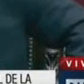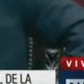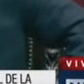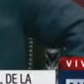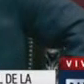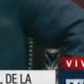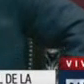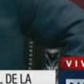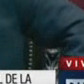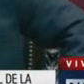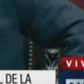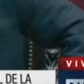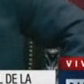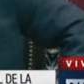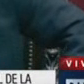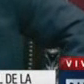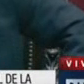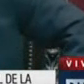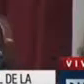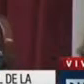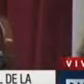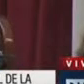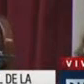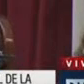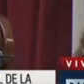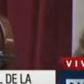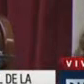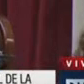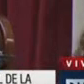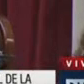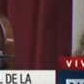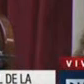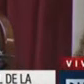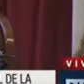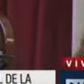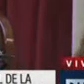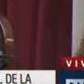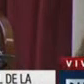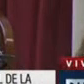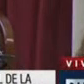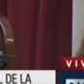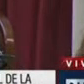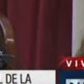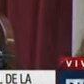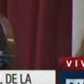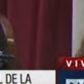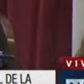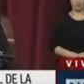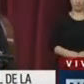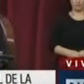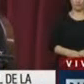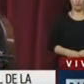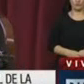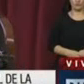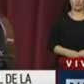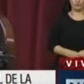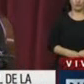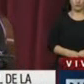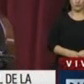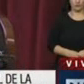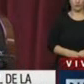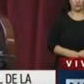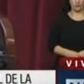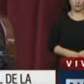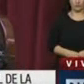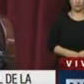fondos que excedan ese 60. Al mismo tiempo, han accedido a la baja de impuestos a las ganancias para las personas, para las familias, en el